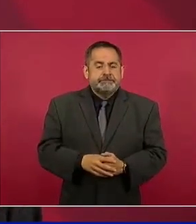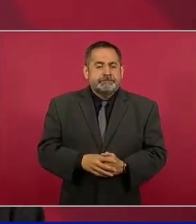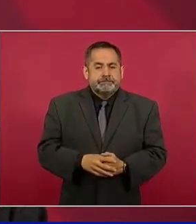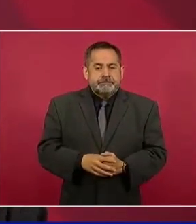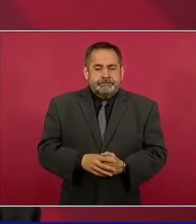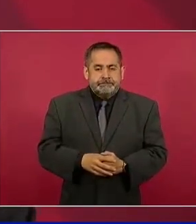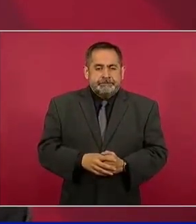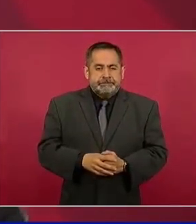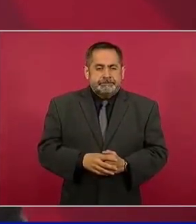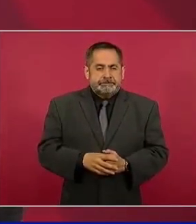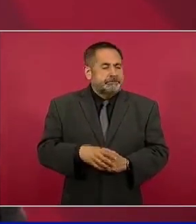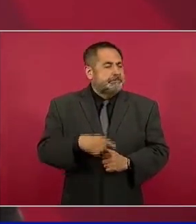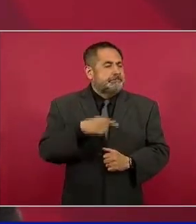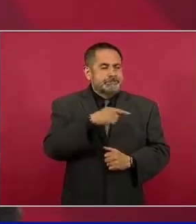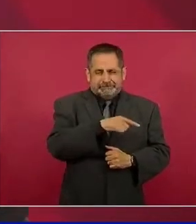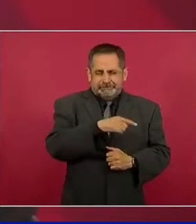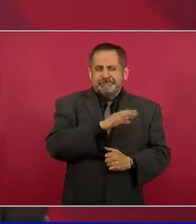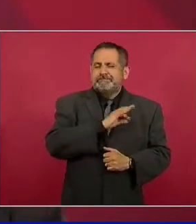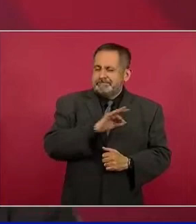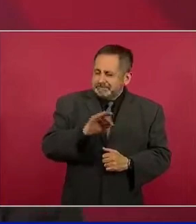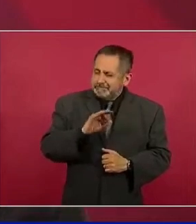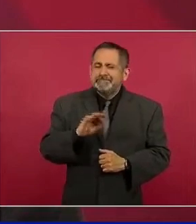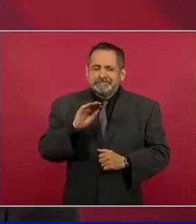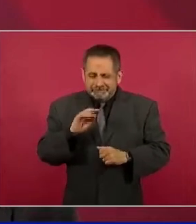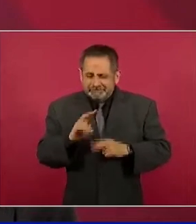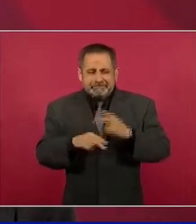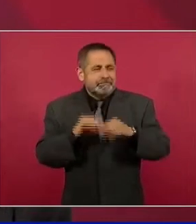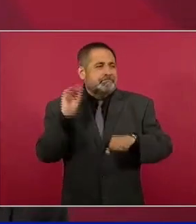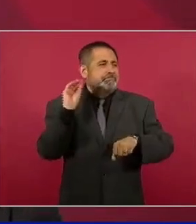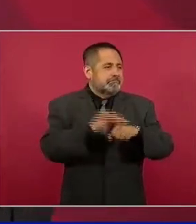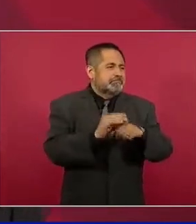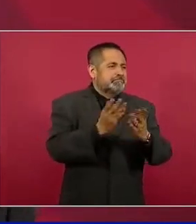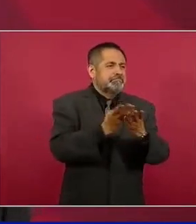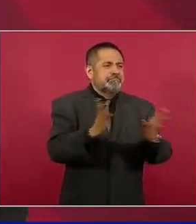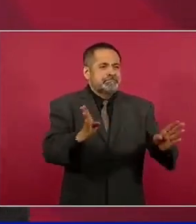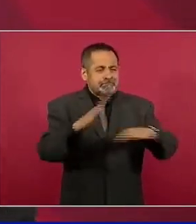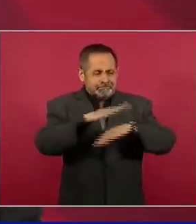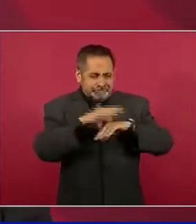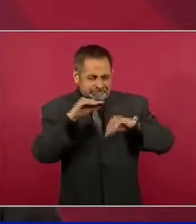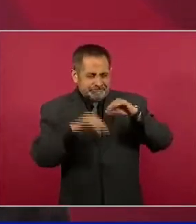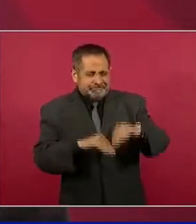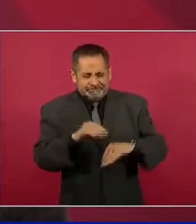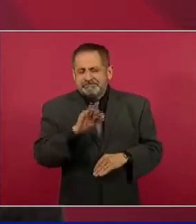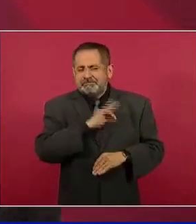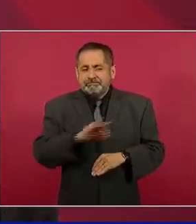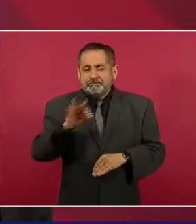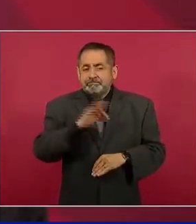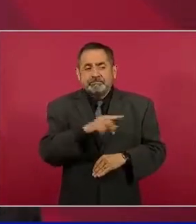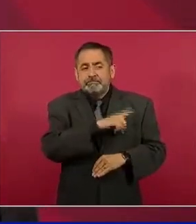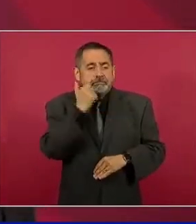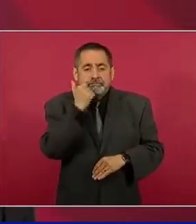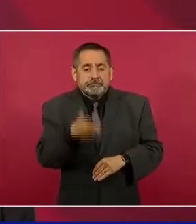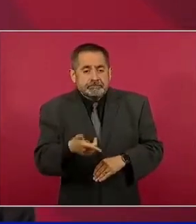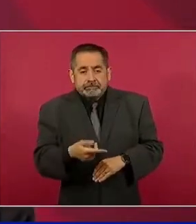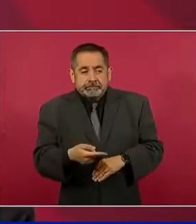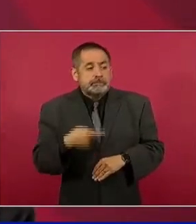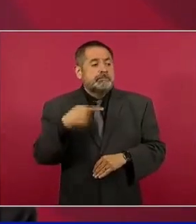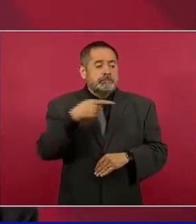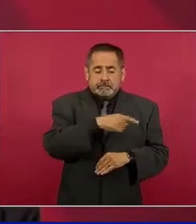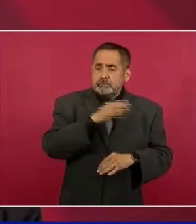Pudieron resolver el poner las casillas, pudieron resolver el